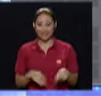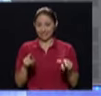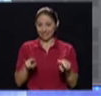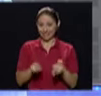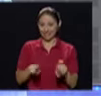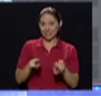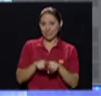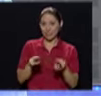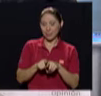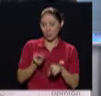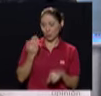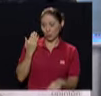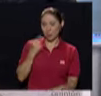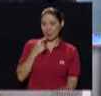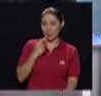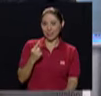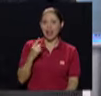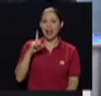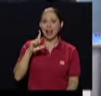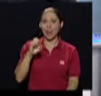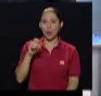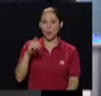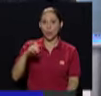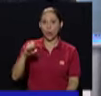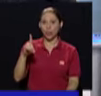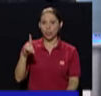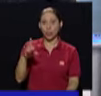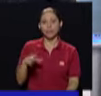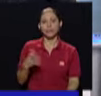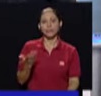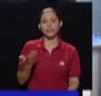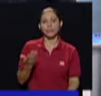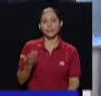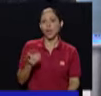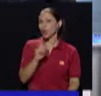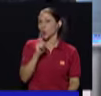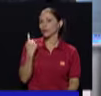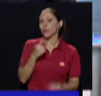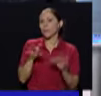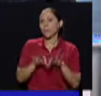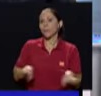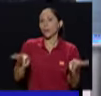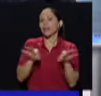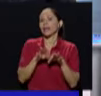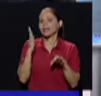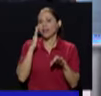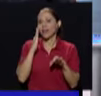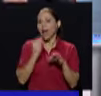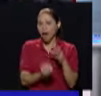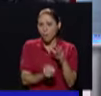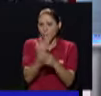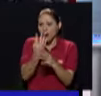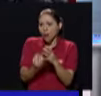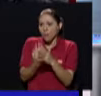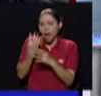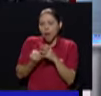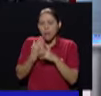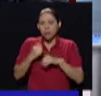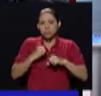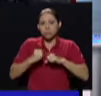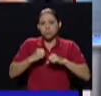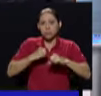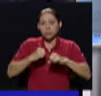con esto último que mencionaba Lepo, la importancia no es tanto el saber que un volcán está produciendo sísmos y registrarlo, sino que